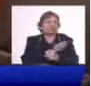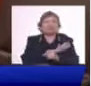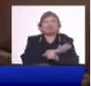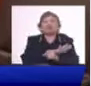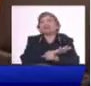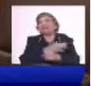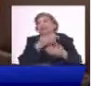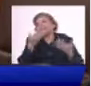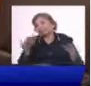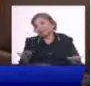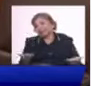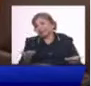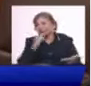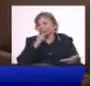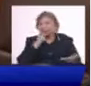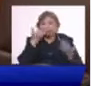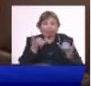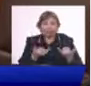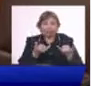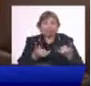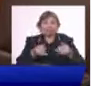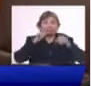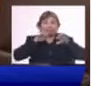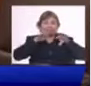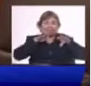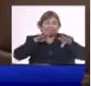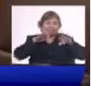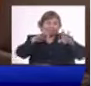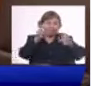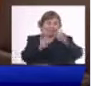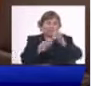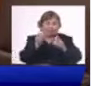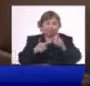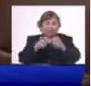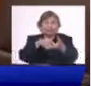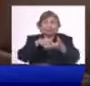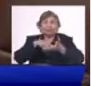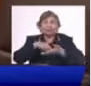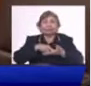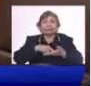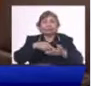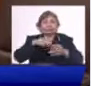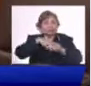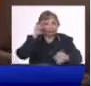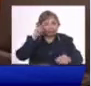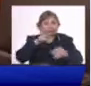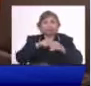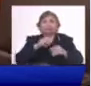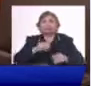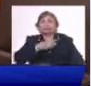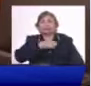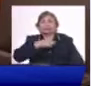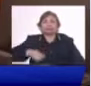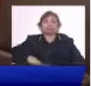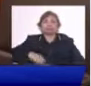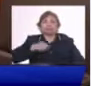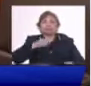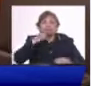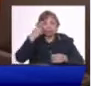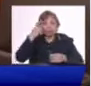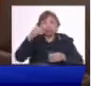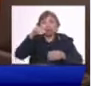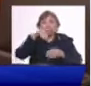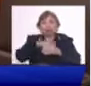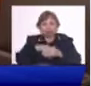misma. Hoy la población movilizada ha exigido la renuncia de la señora Dina Boluarte, un adelanto de